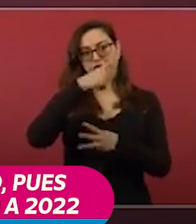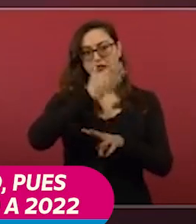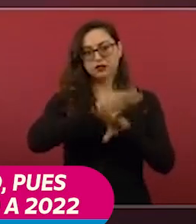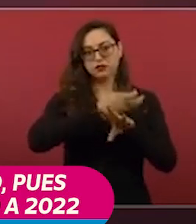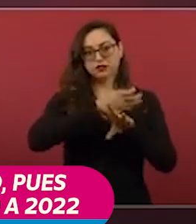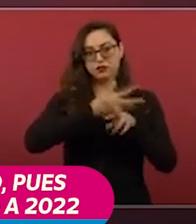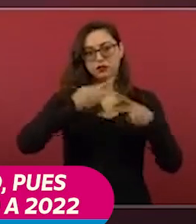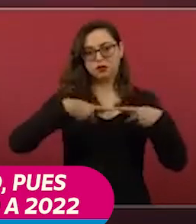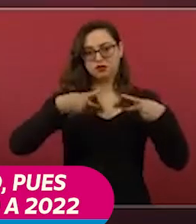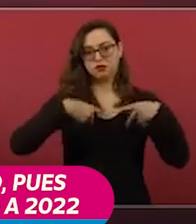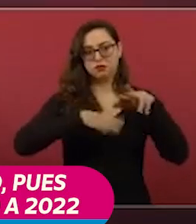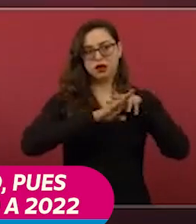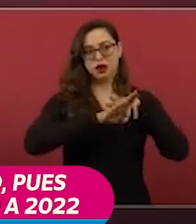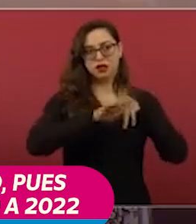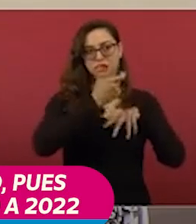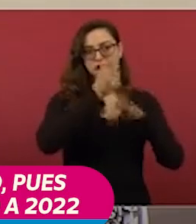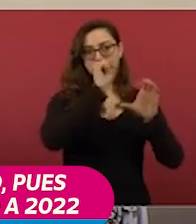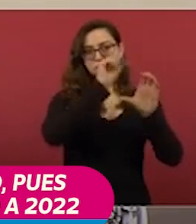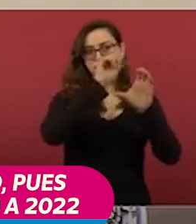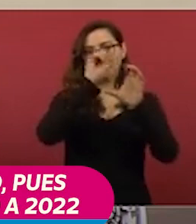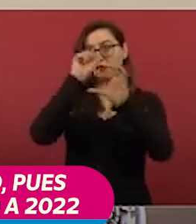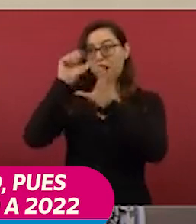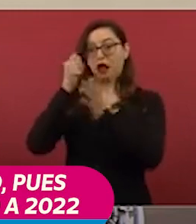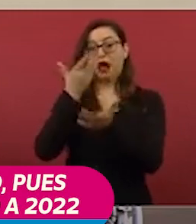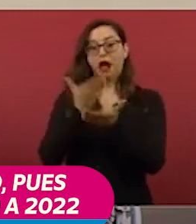y ahora es la India, México, China.